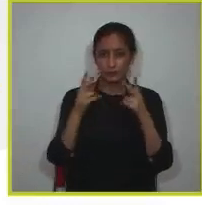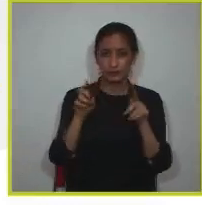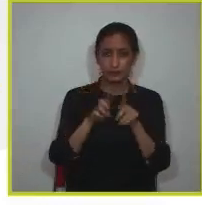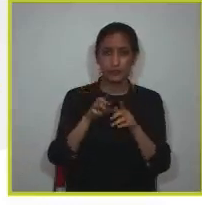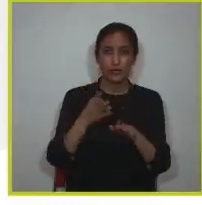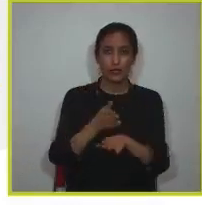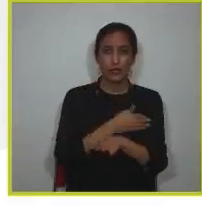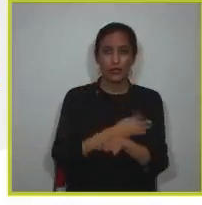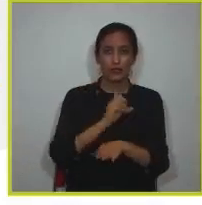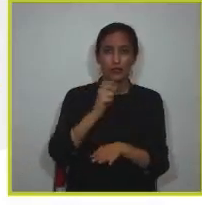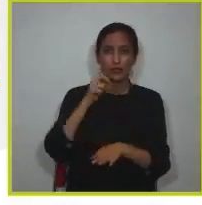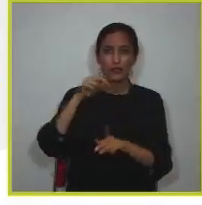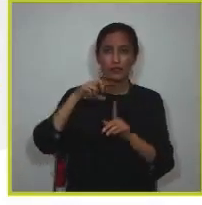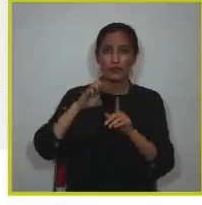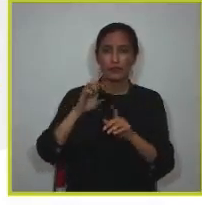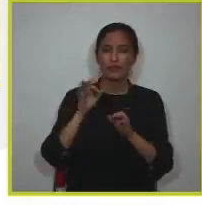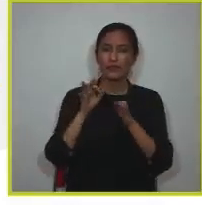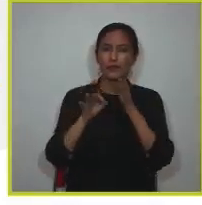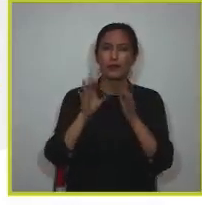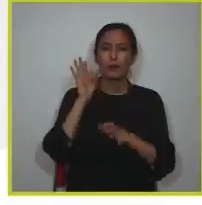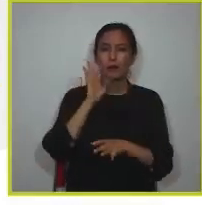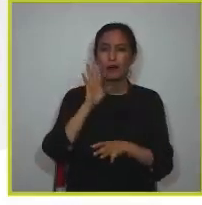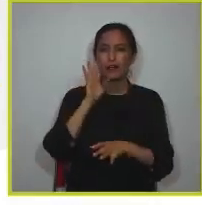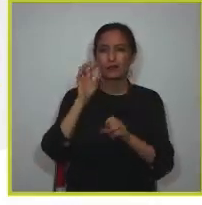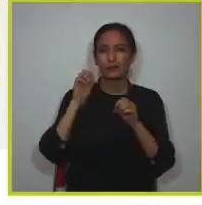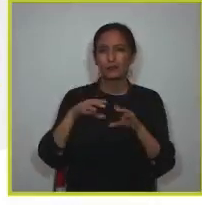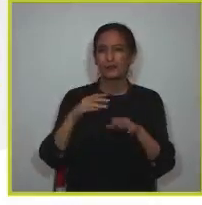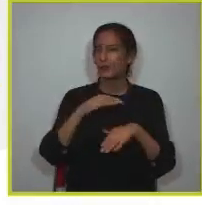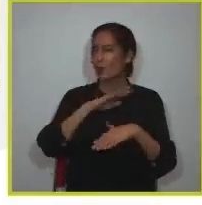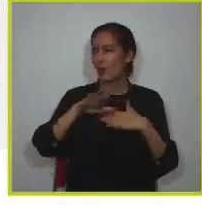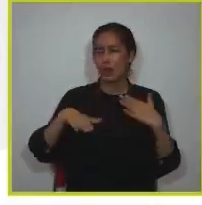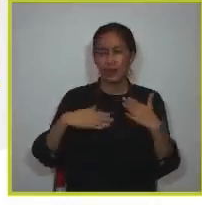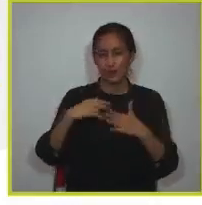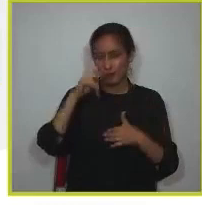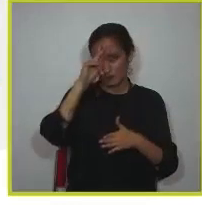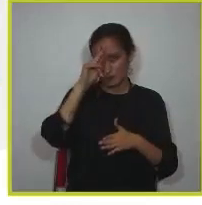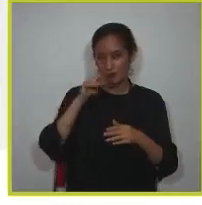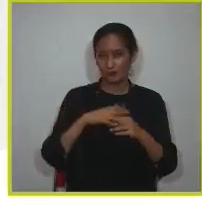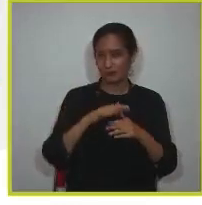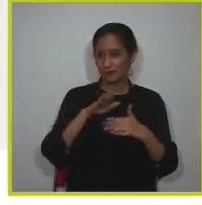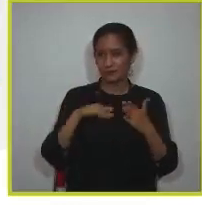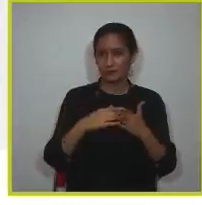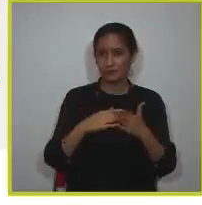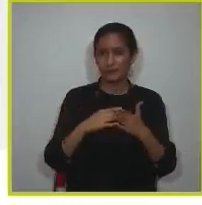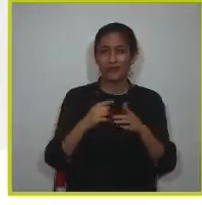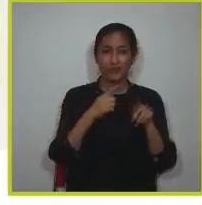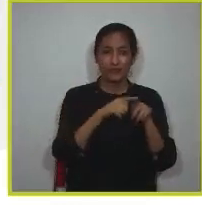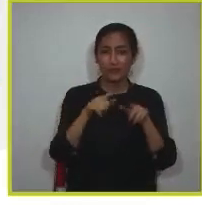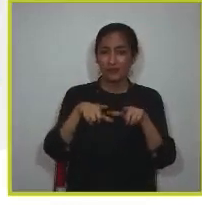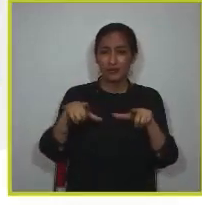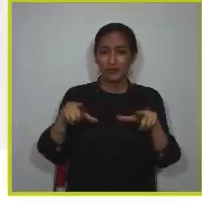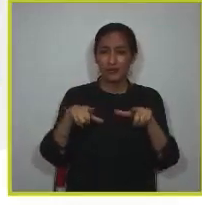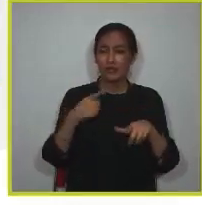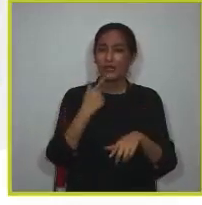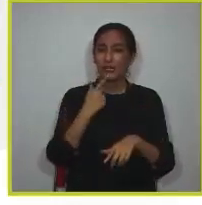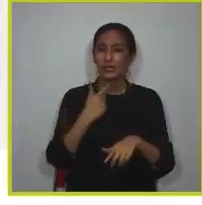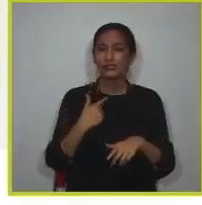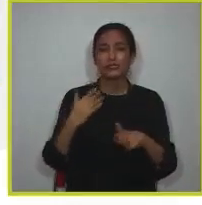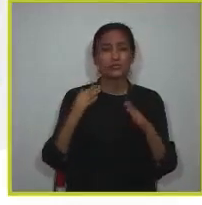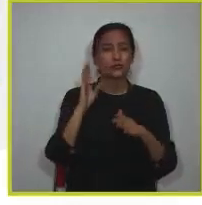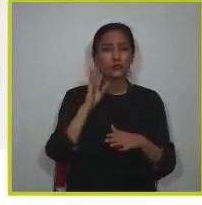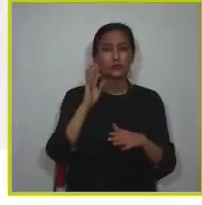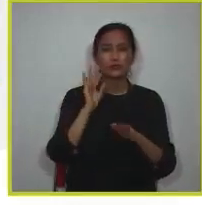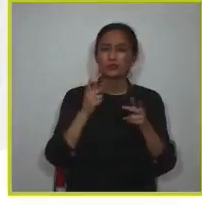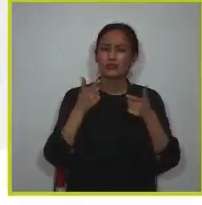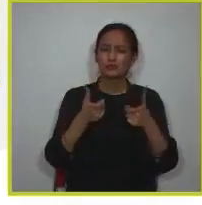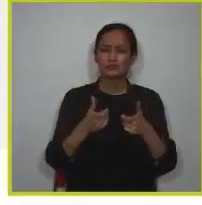ha explicado Dante el tema de la basura es un tema que tenemos a nivel nacional creo que en ninguno de nuestros departa podemos decir que el tema de la